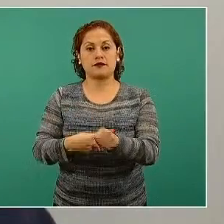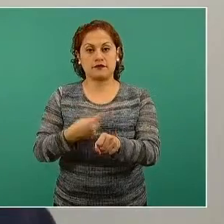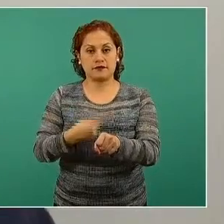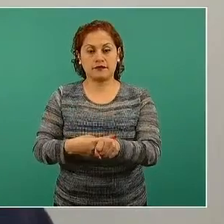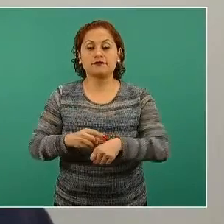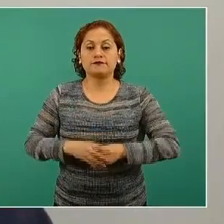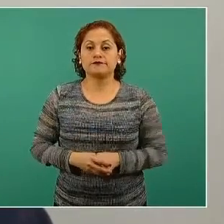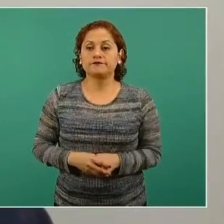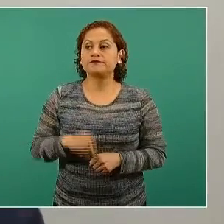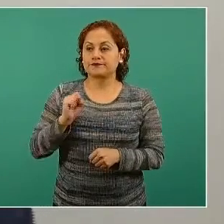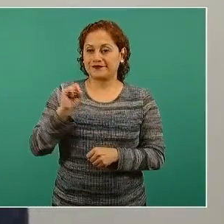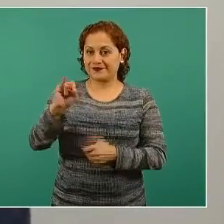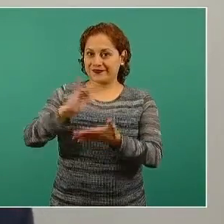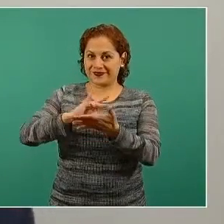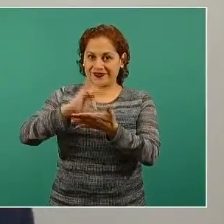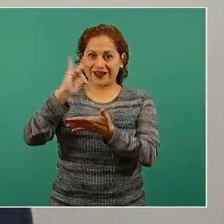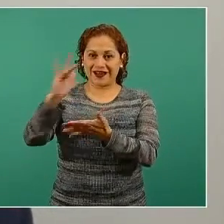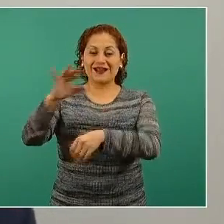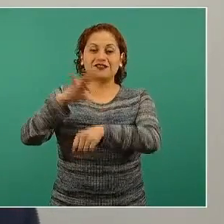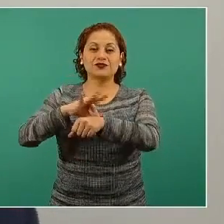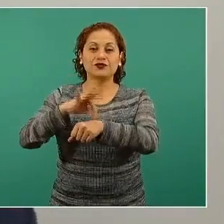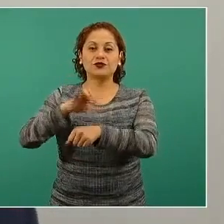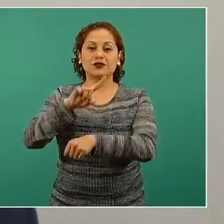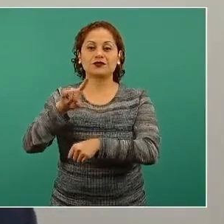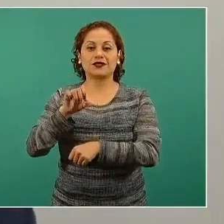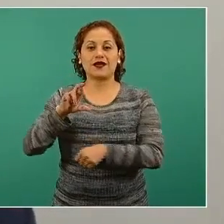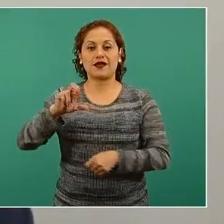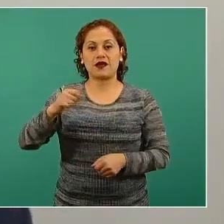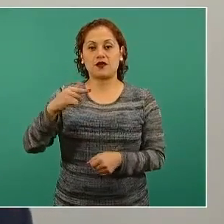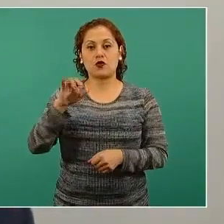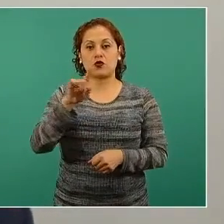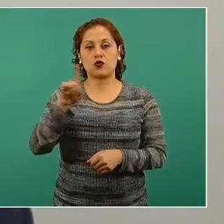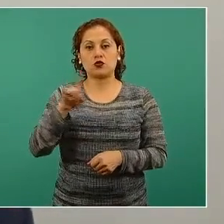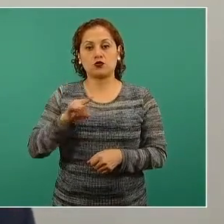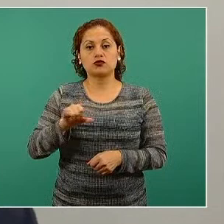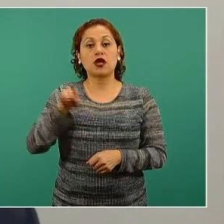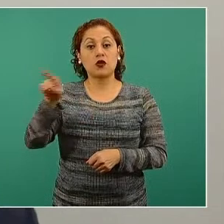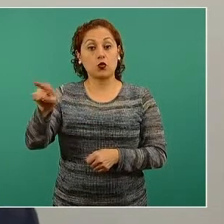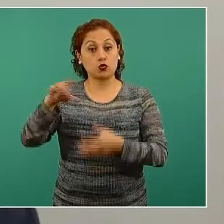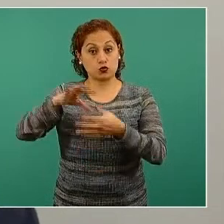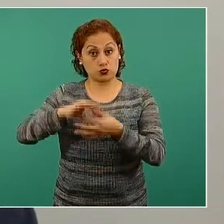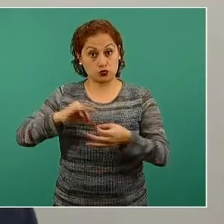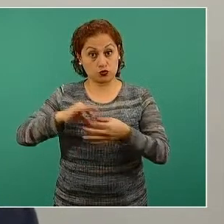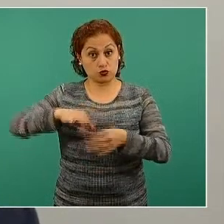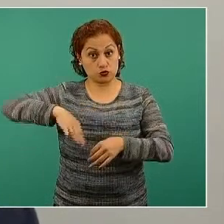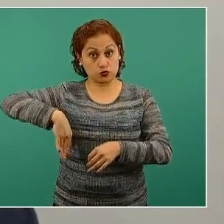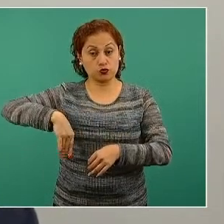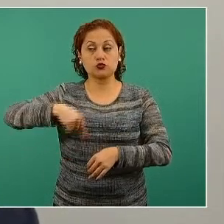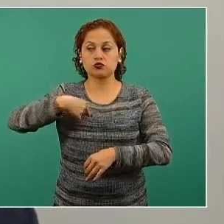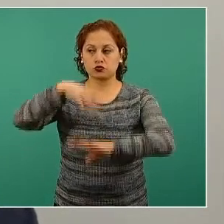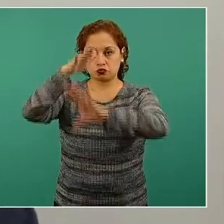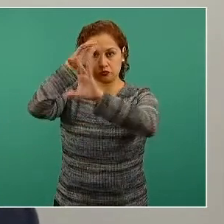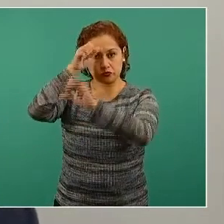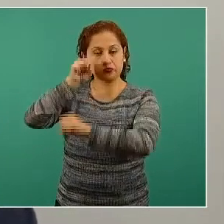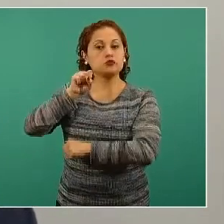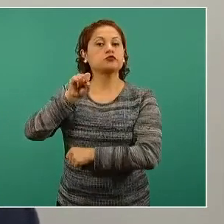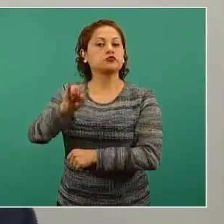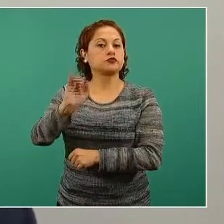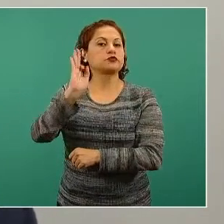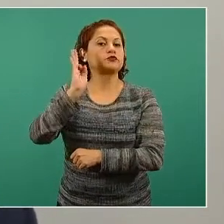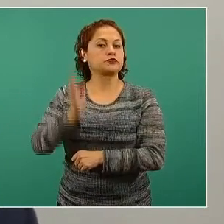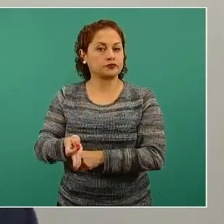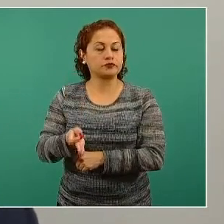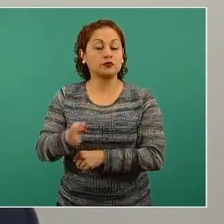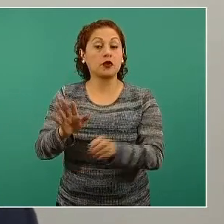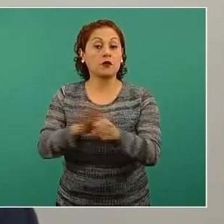Sí, muchas gracias, estimado doctor Zaragoza. Definitivamente concuerdo con todo lo que ha comentado y obviamente algo que